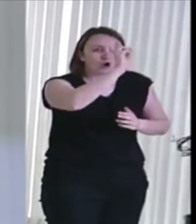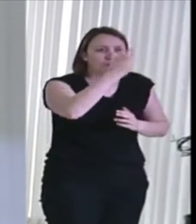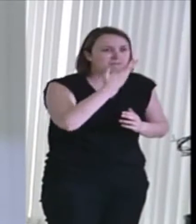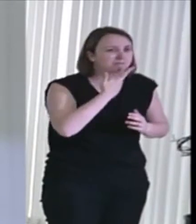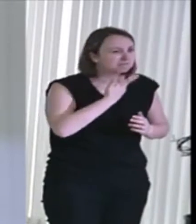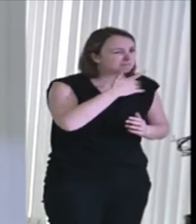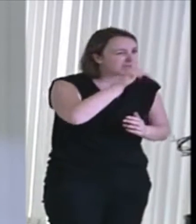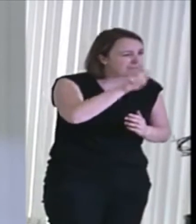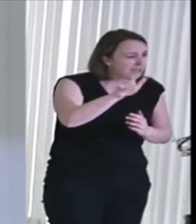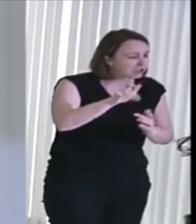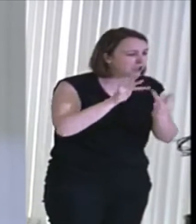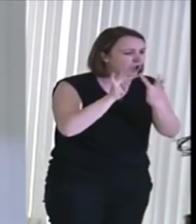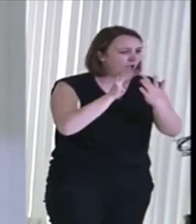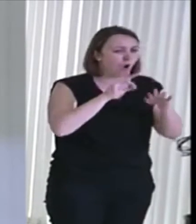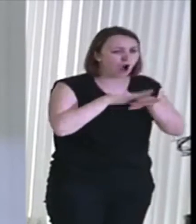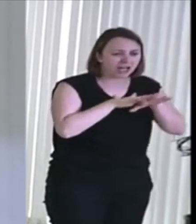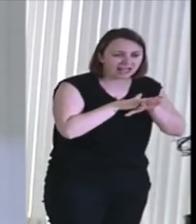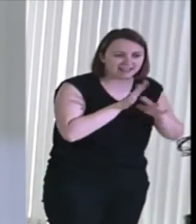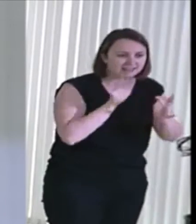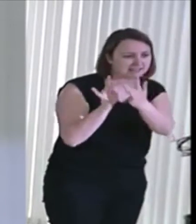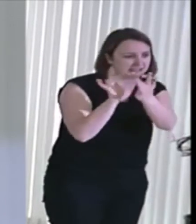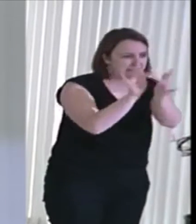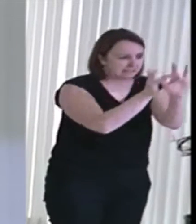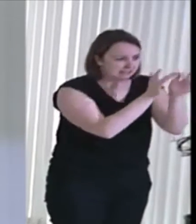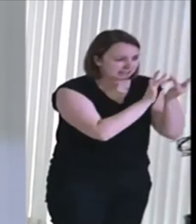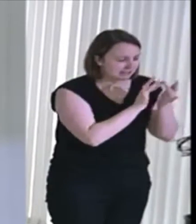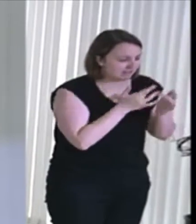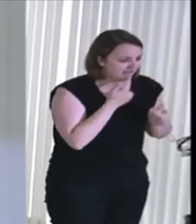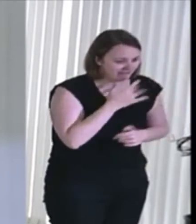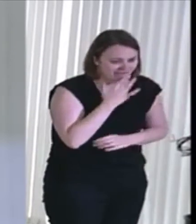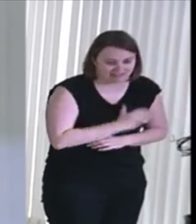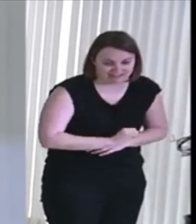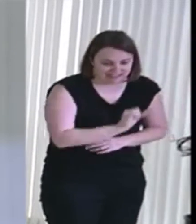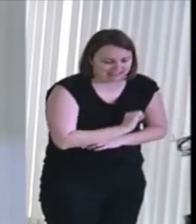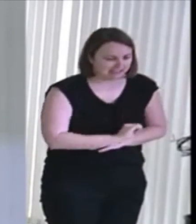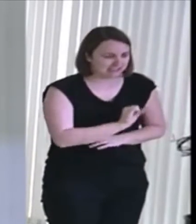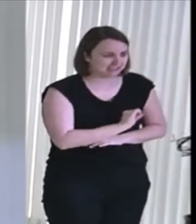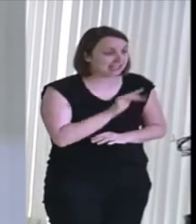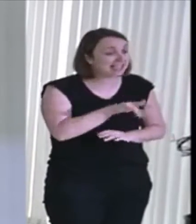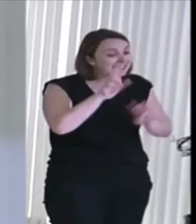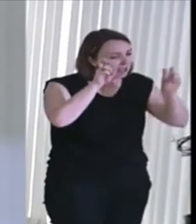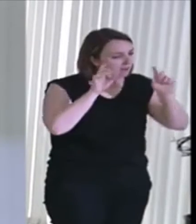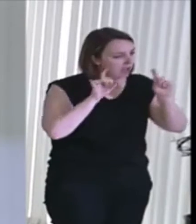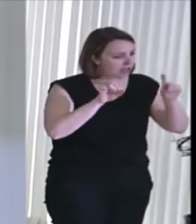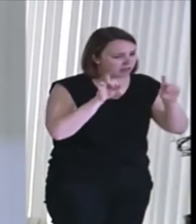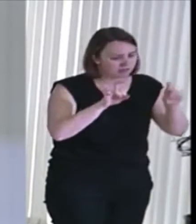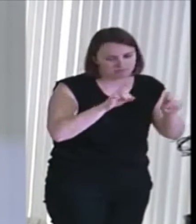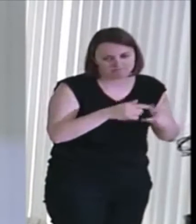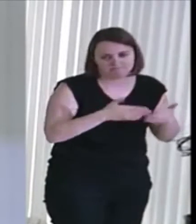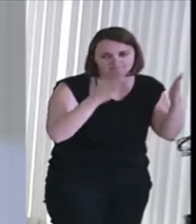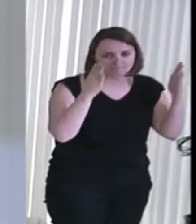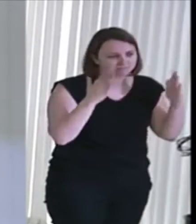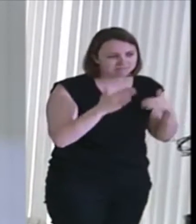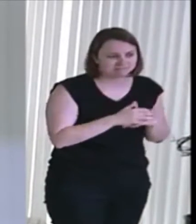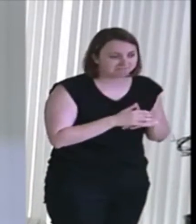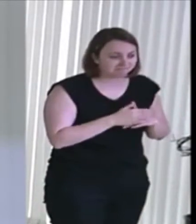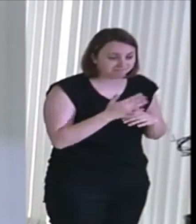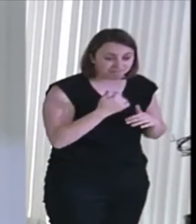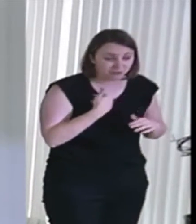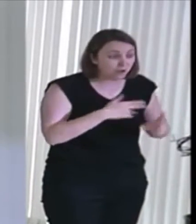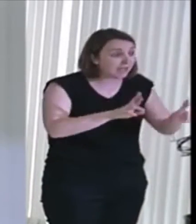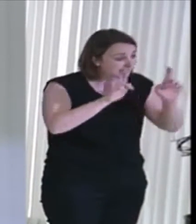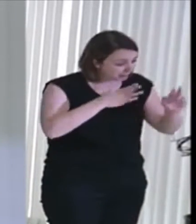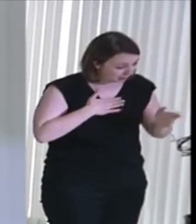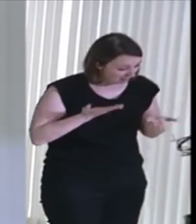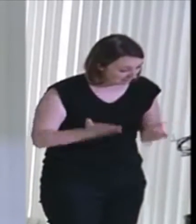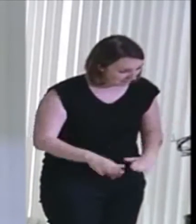que te puede ayudar, establecer redes. Es fantástico. Y con respecto a la educación, por supuesto, yo espero que mis